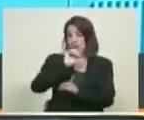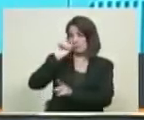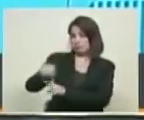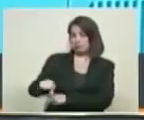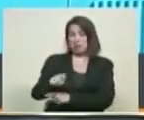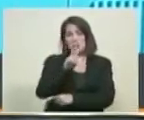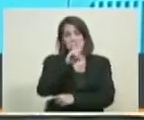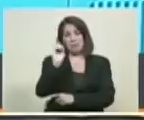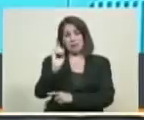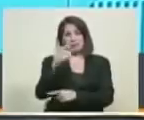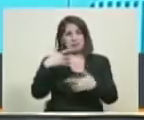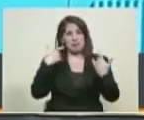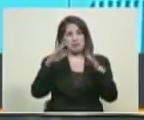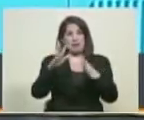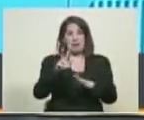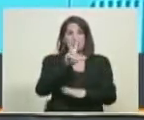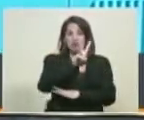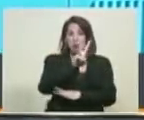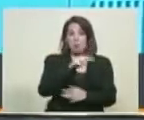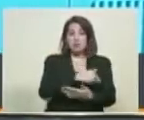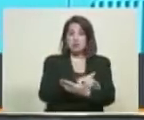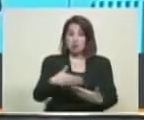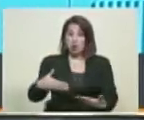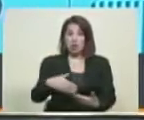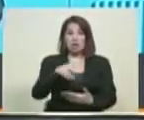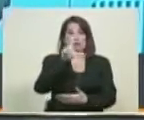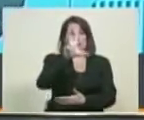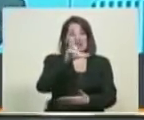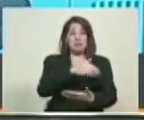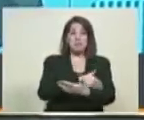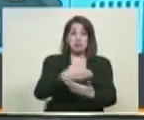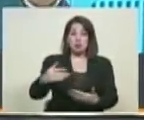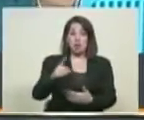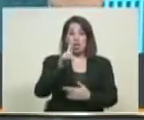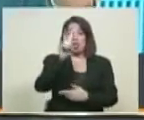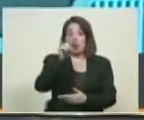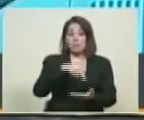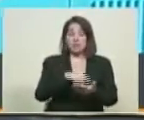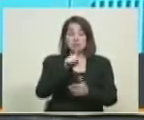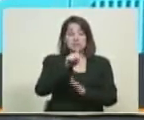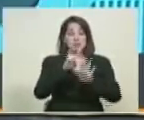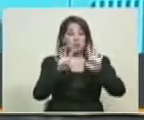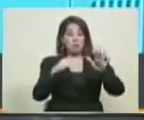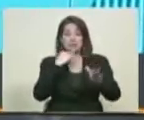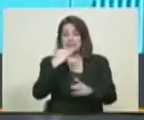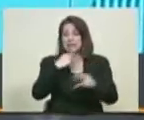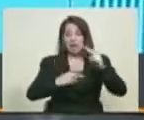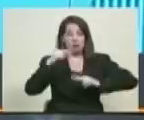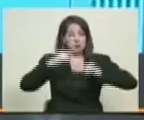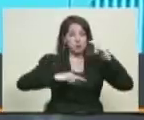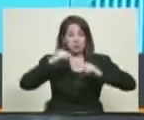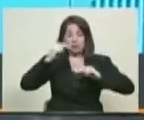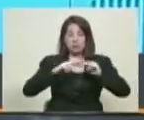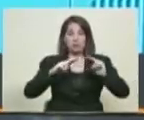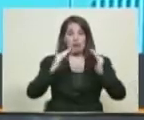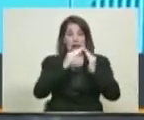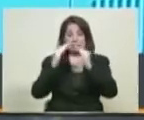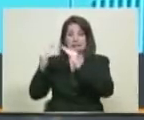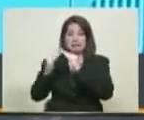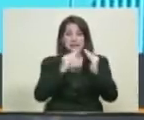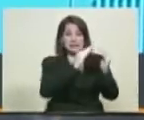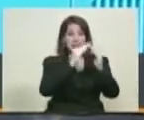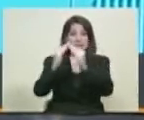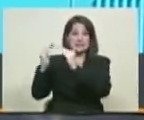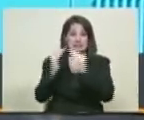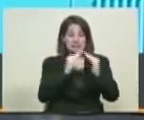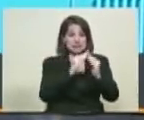vamos a la meta de 3 millones 2019. Dentro de un año debemos estar cerca de la meta de los 3 millones de viviendas, rumbo a la gran